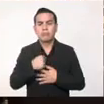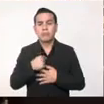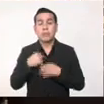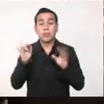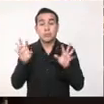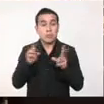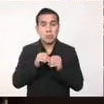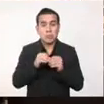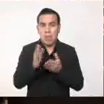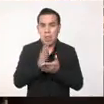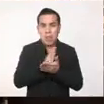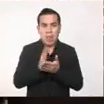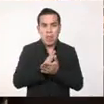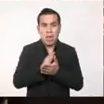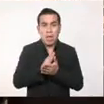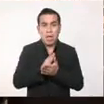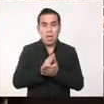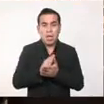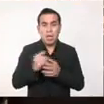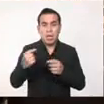oposición.